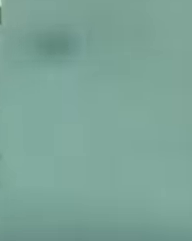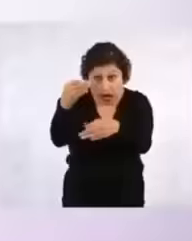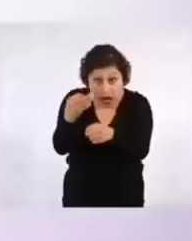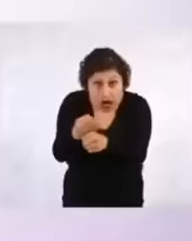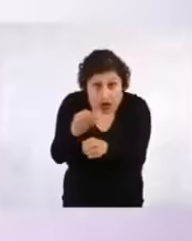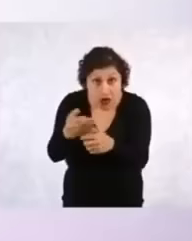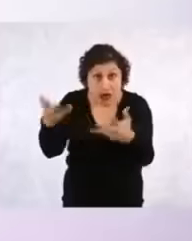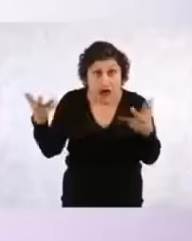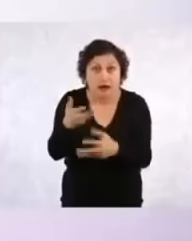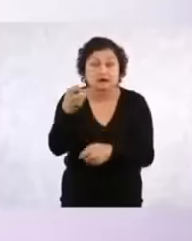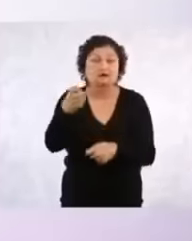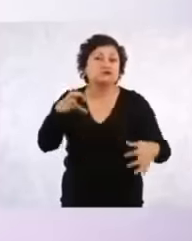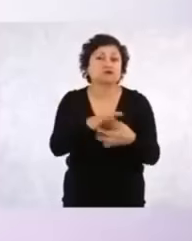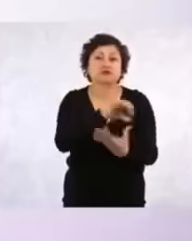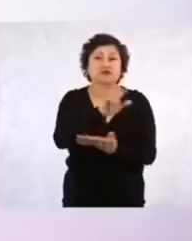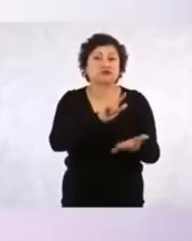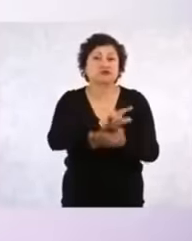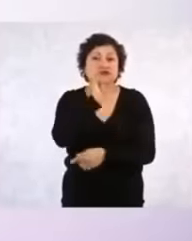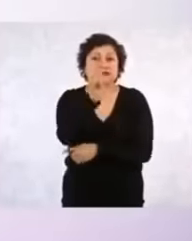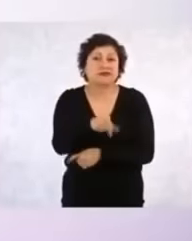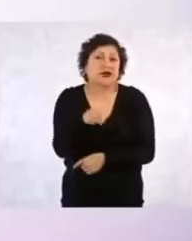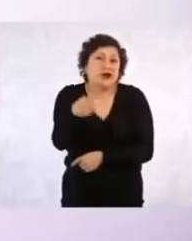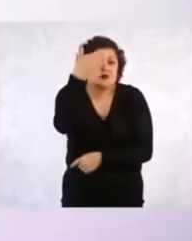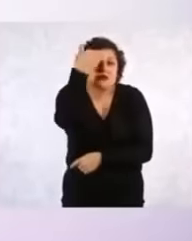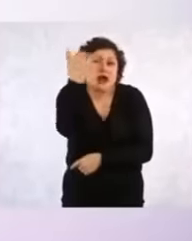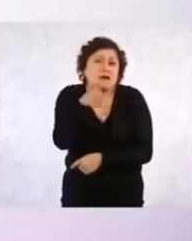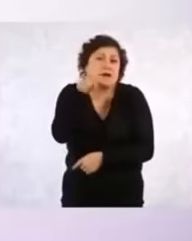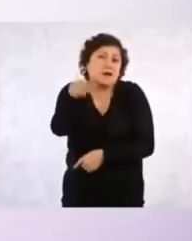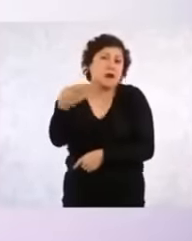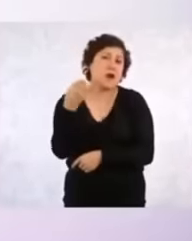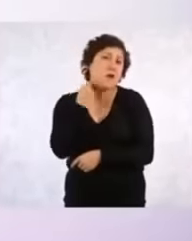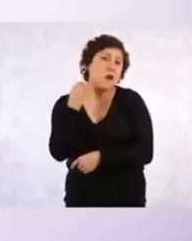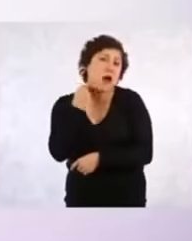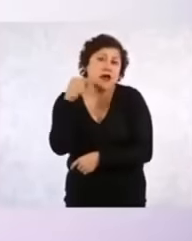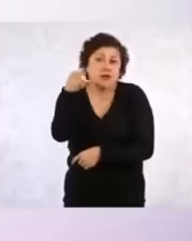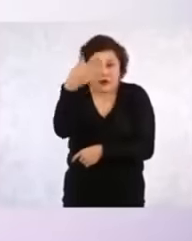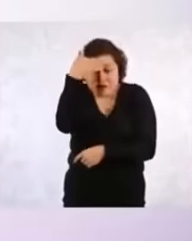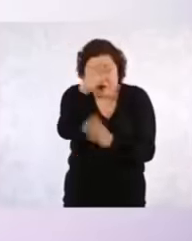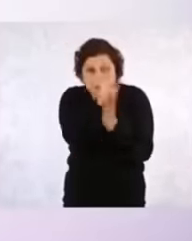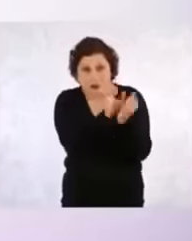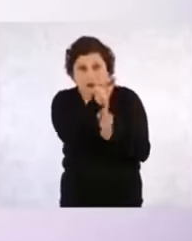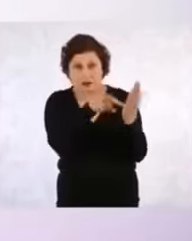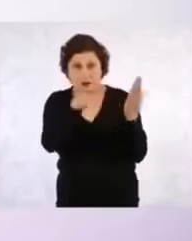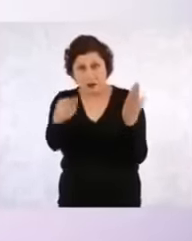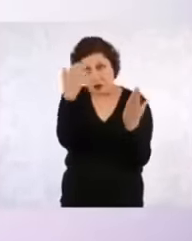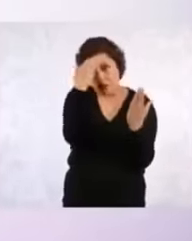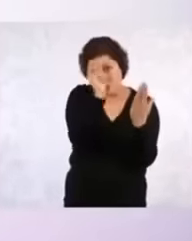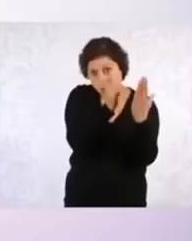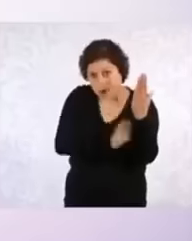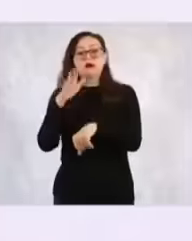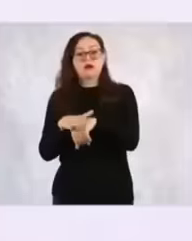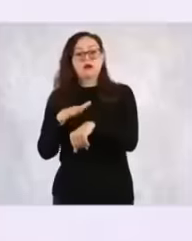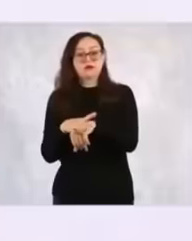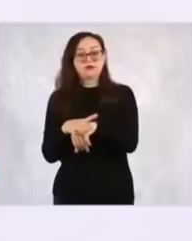seguridad. La presidenta Claudia Sheinbaum ha asegurado que se trabajará en el Sistema Nacional de Inteligencia.